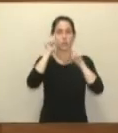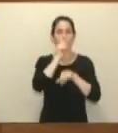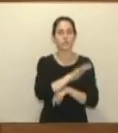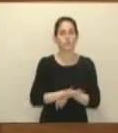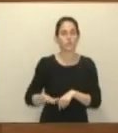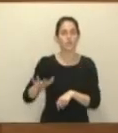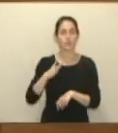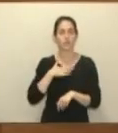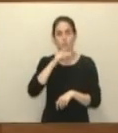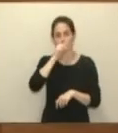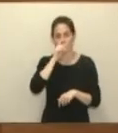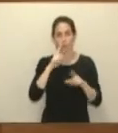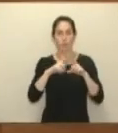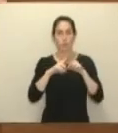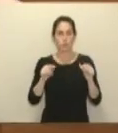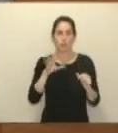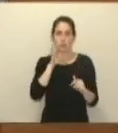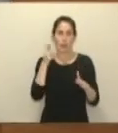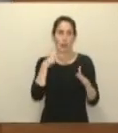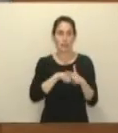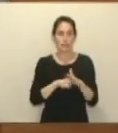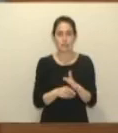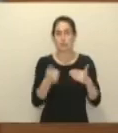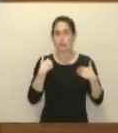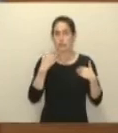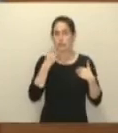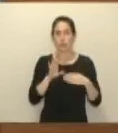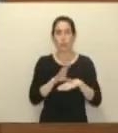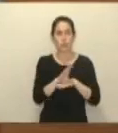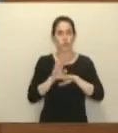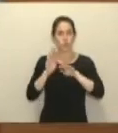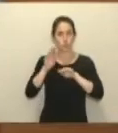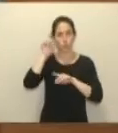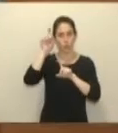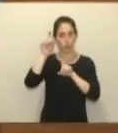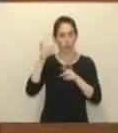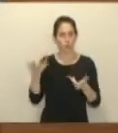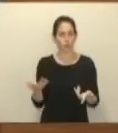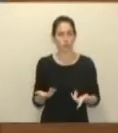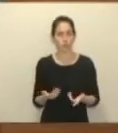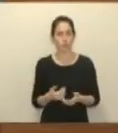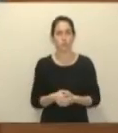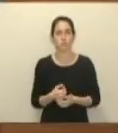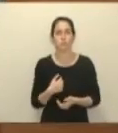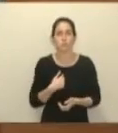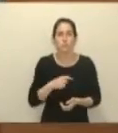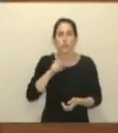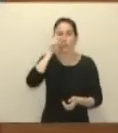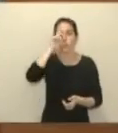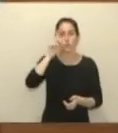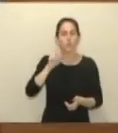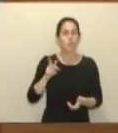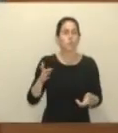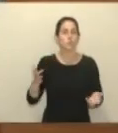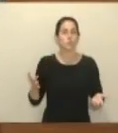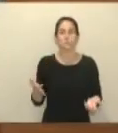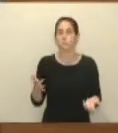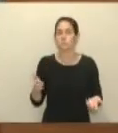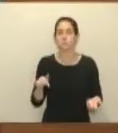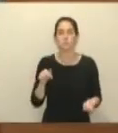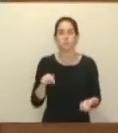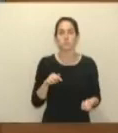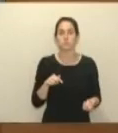de tal manera que dependa la gestión también de su Consejería de Educación, y no sabemos tampoco por qué eso tampoco se